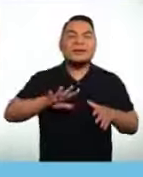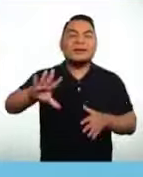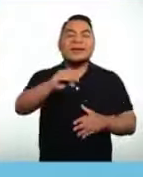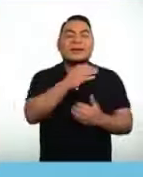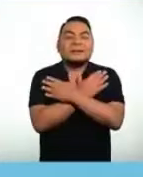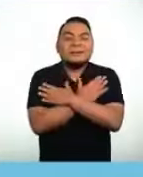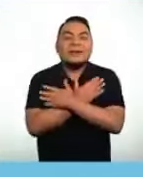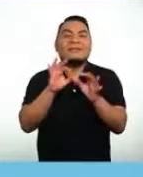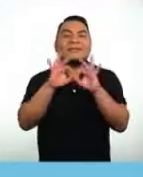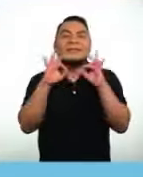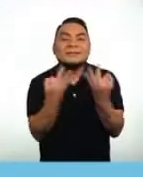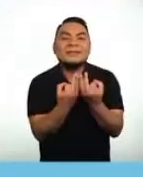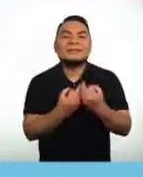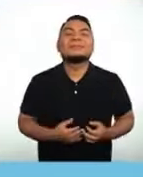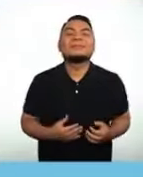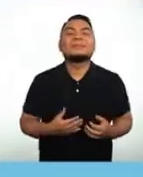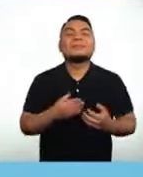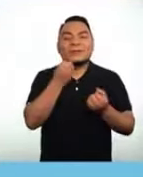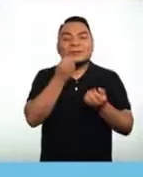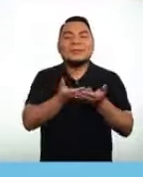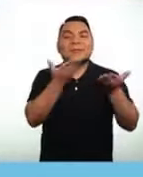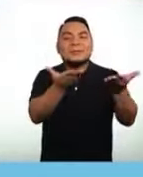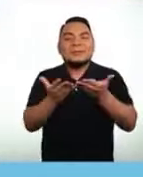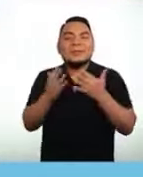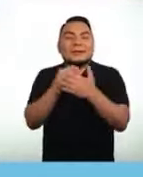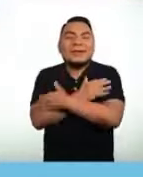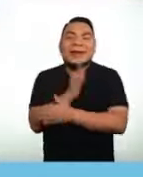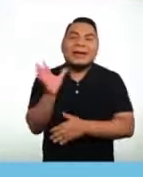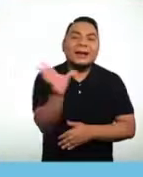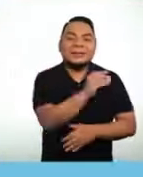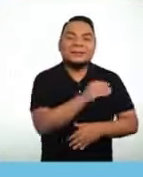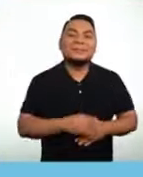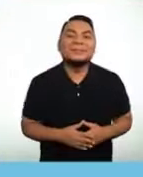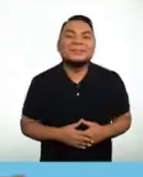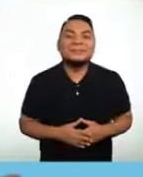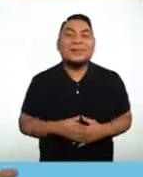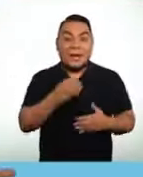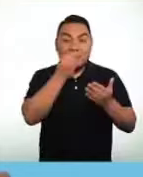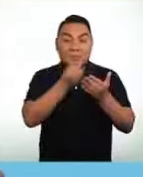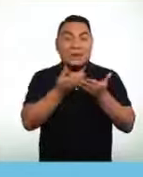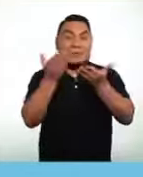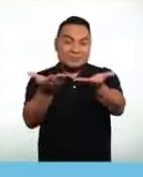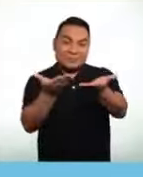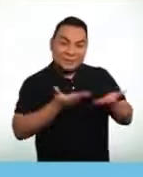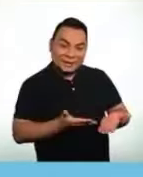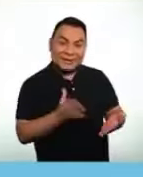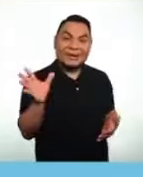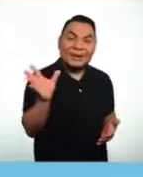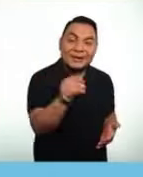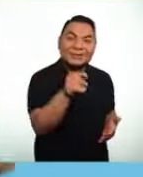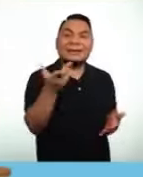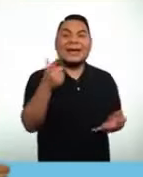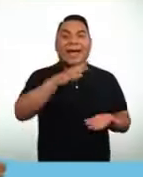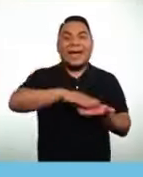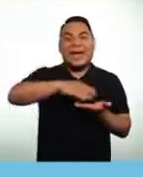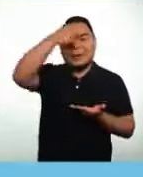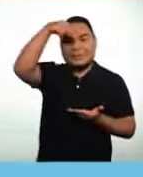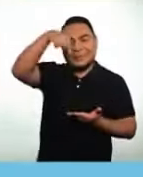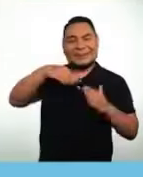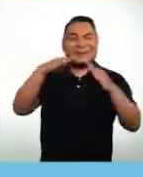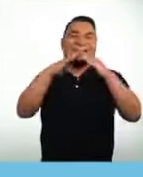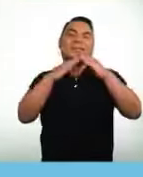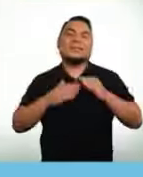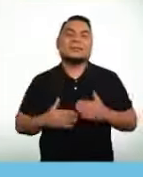Muy buenos días, queridas familias. Alimpuncha uwaije chaikuna, pana chaikuna. Bienvenidas y bienvenidos